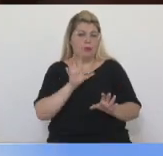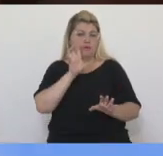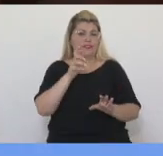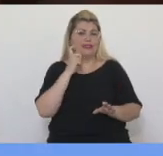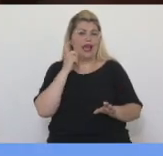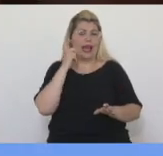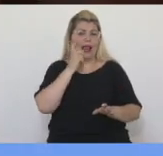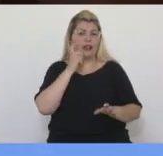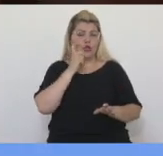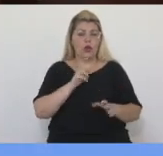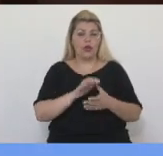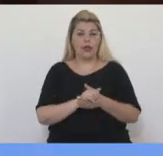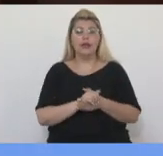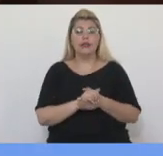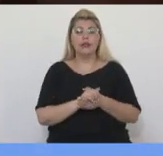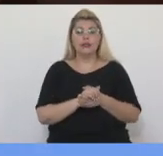el gobernador